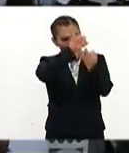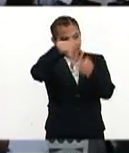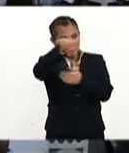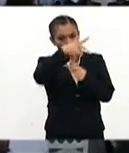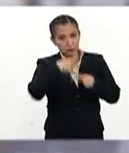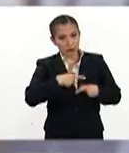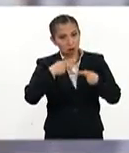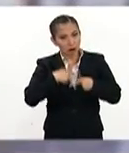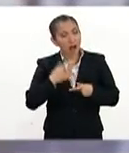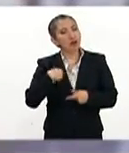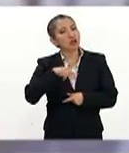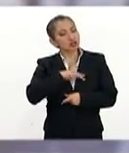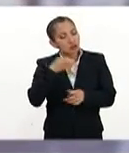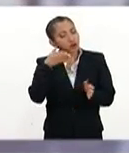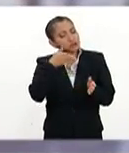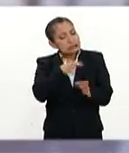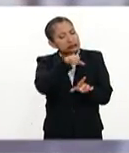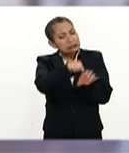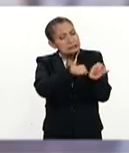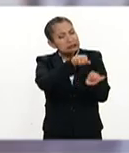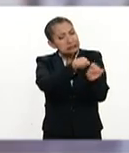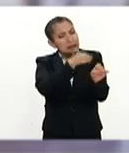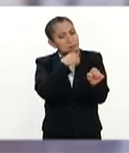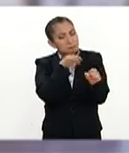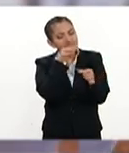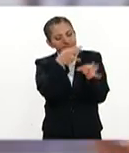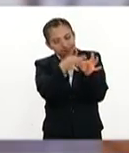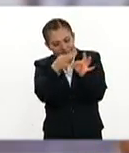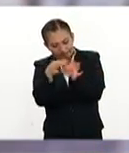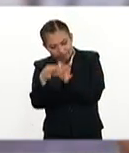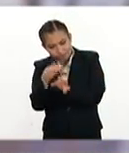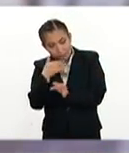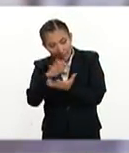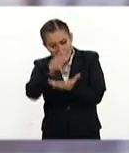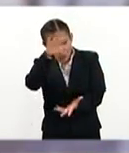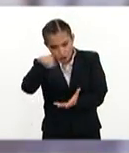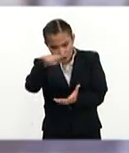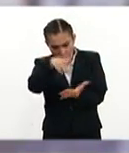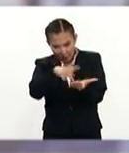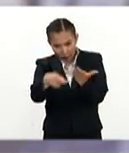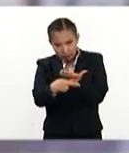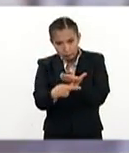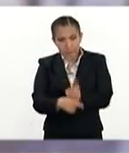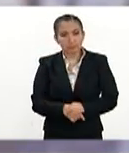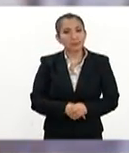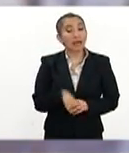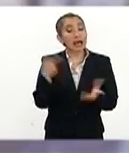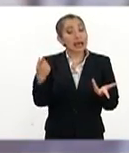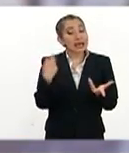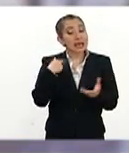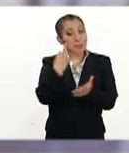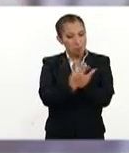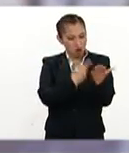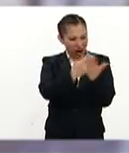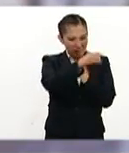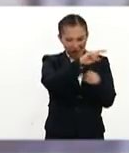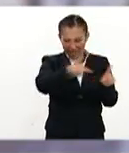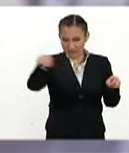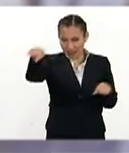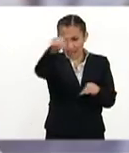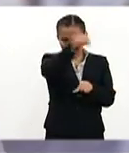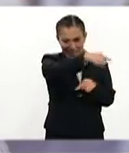mexicanos. Vamos en ruta de alcanzarlos, de concretar la gran mayoría de todos ellos. Y las políticas